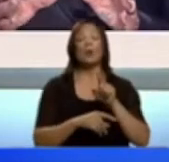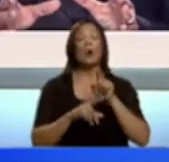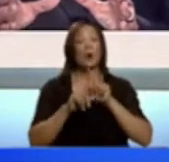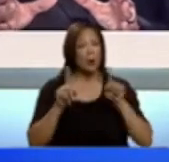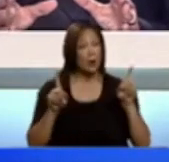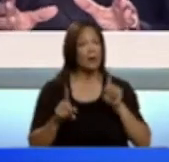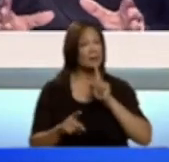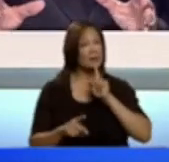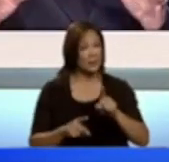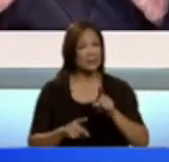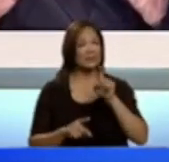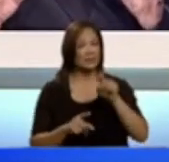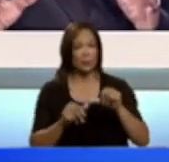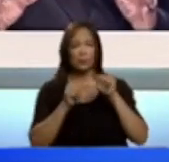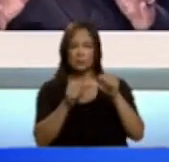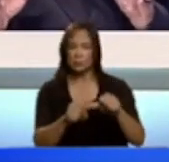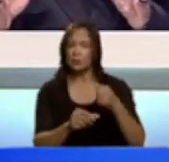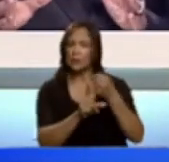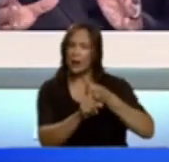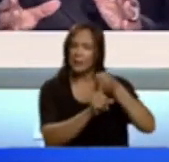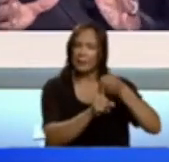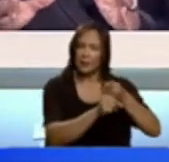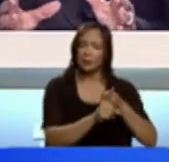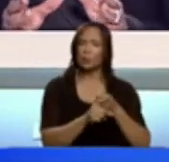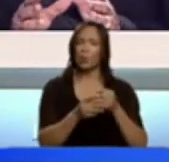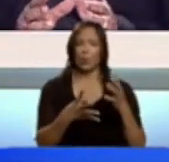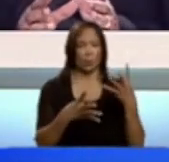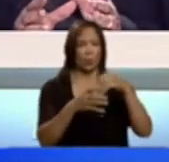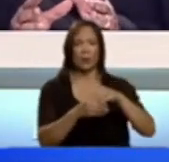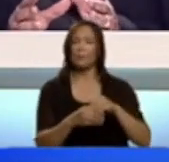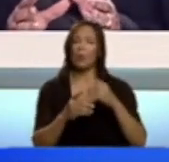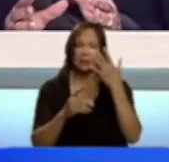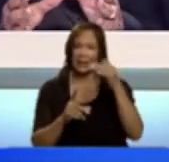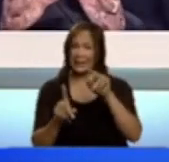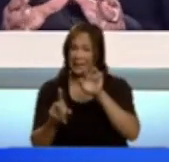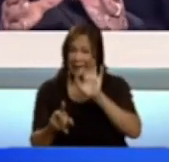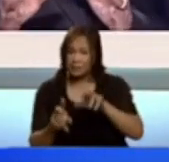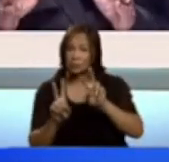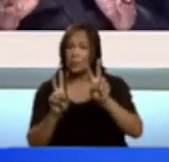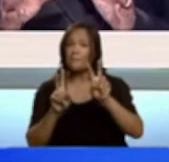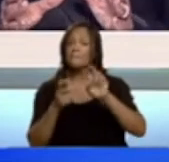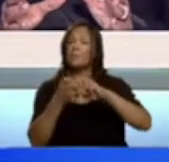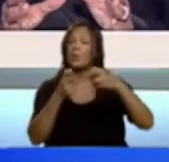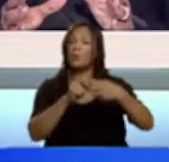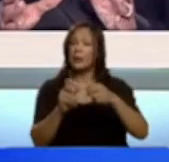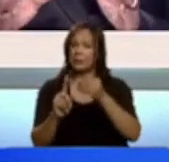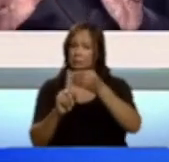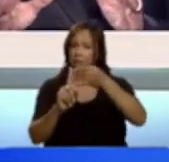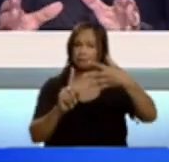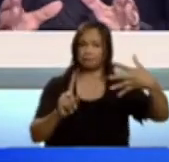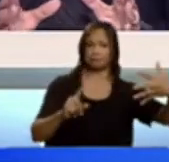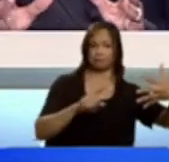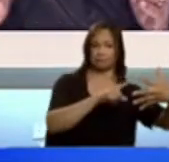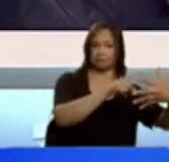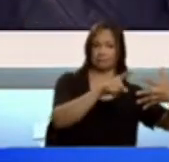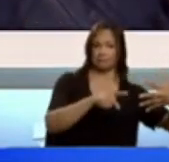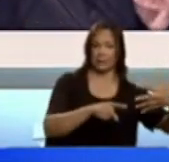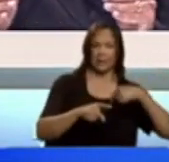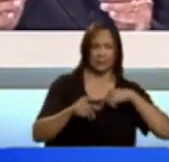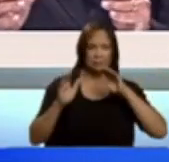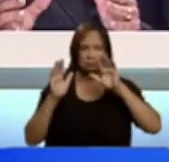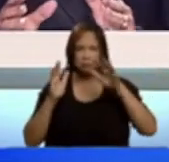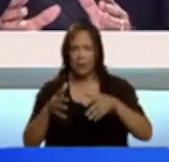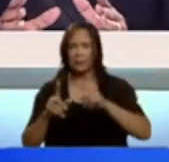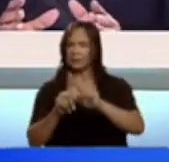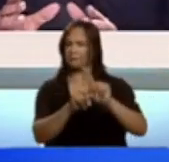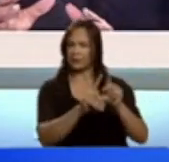que seguir trabajando de una manera integral porque es un problema multisectorial que tenemos que trabajarlo y abordarlo desde